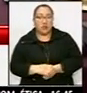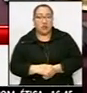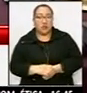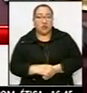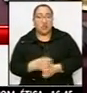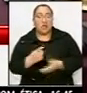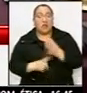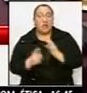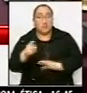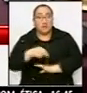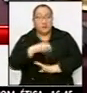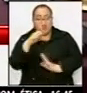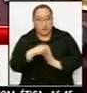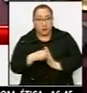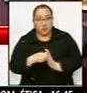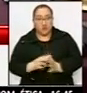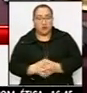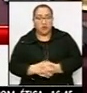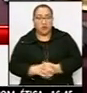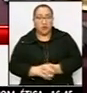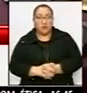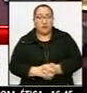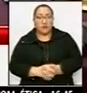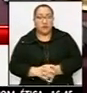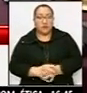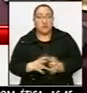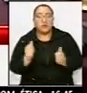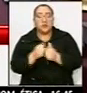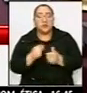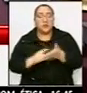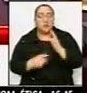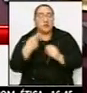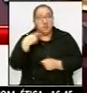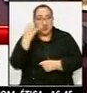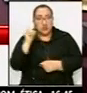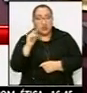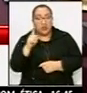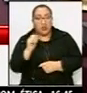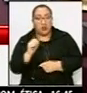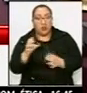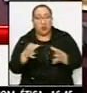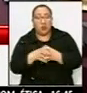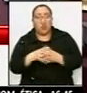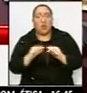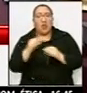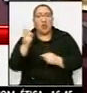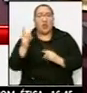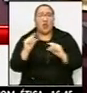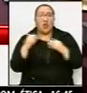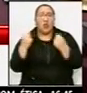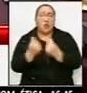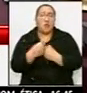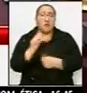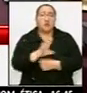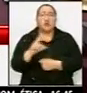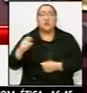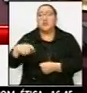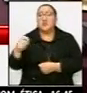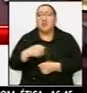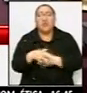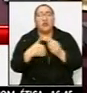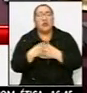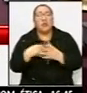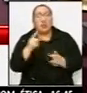Porque estos proyectos que estamos mencionando es a iniciativa de algunos líderes, de grupos, de sociedades que tienen